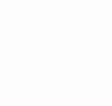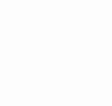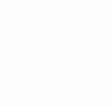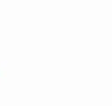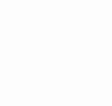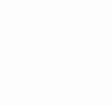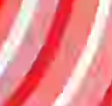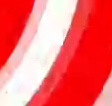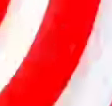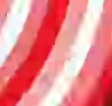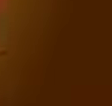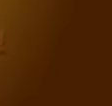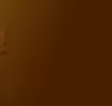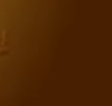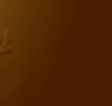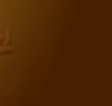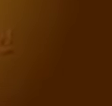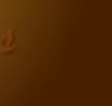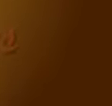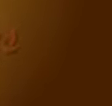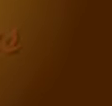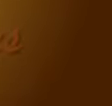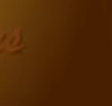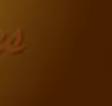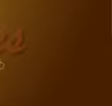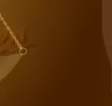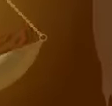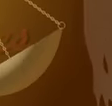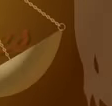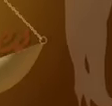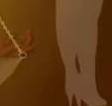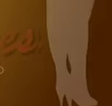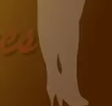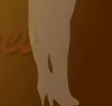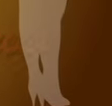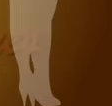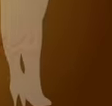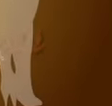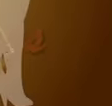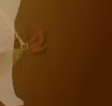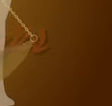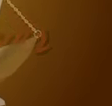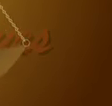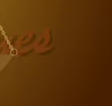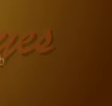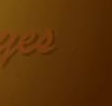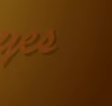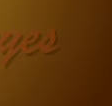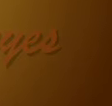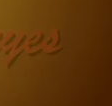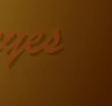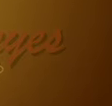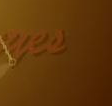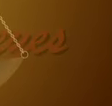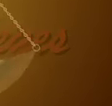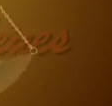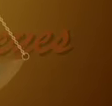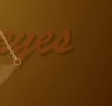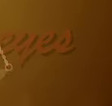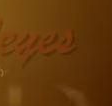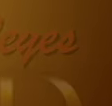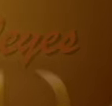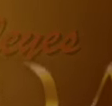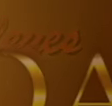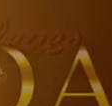Pero vámonos a conocer también las atribuciones de la Comisión de Derechos Humanos del Distrito Federal. Pero bueno, por supuesto, acompañados